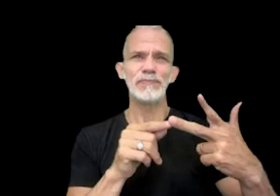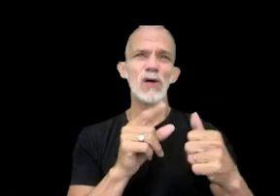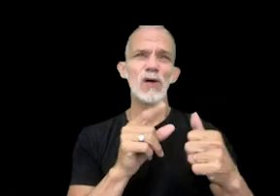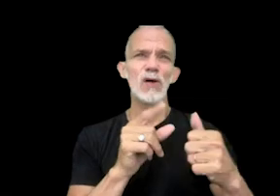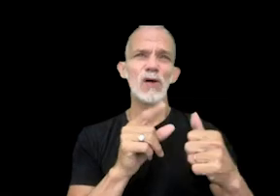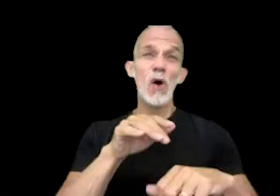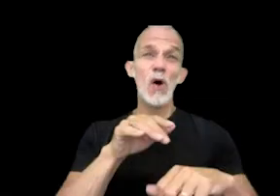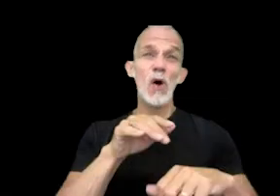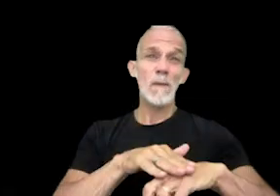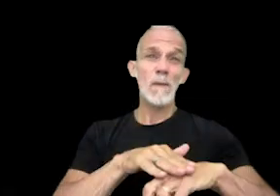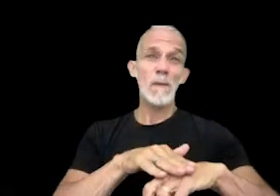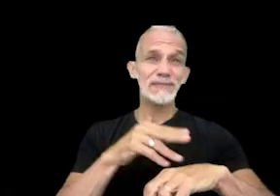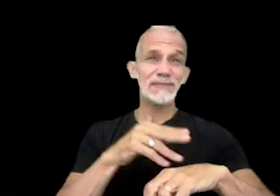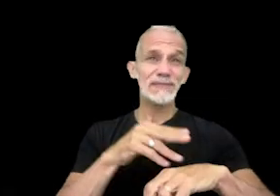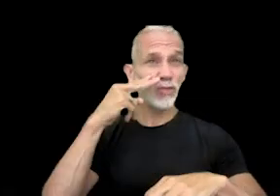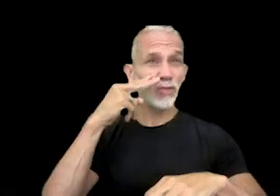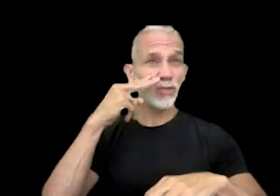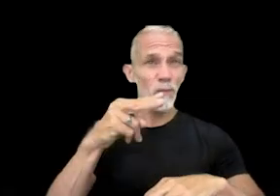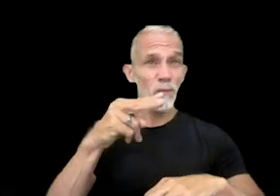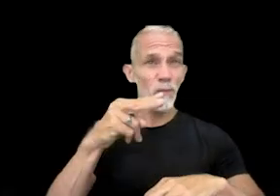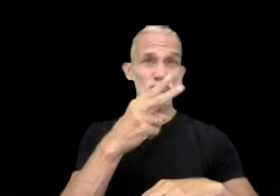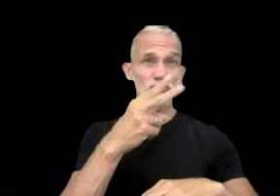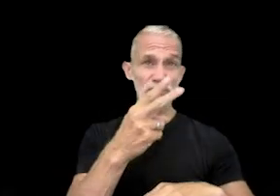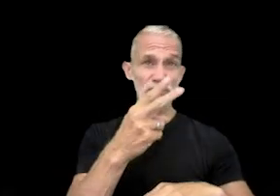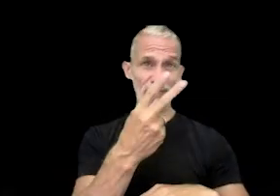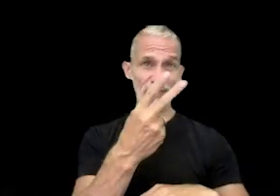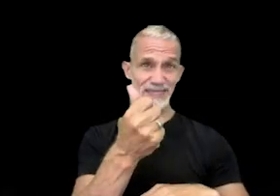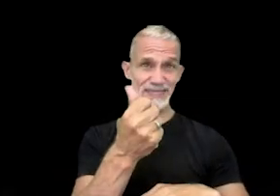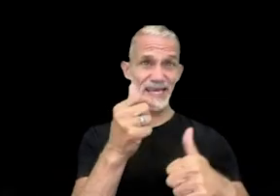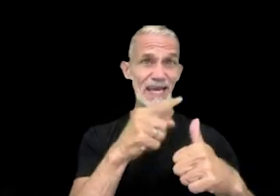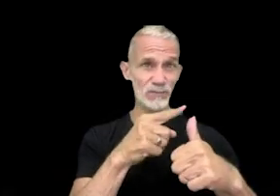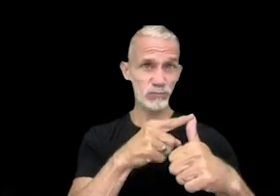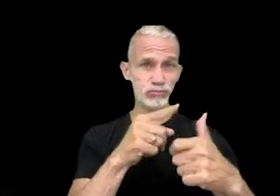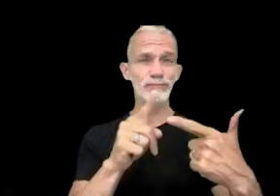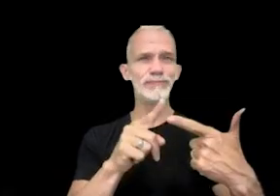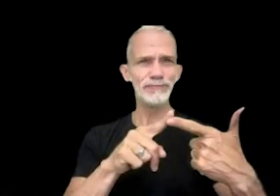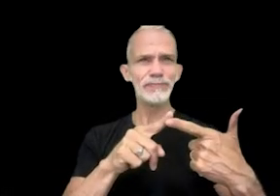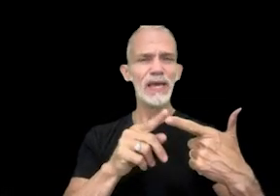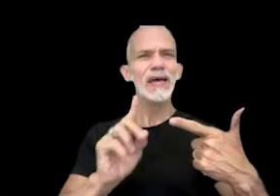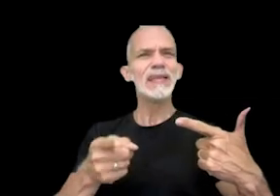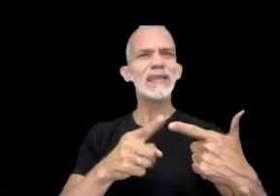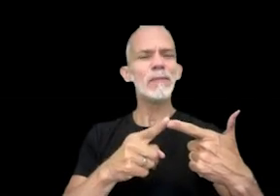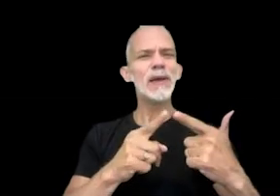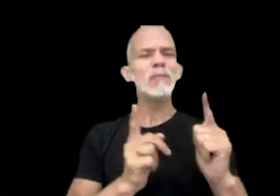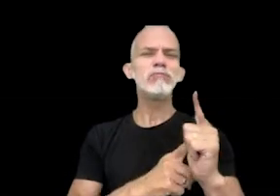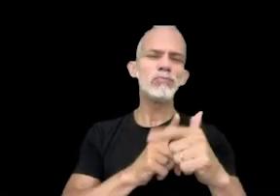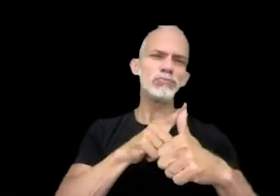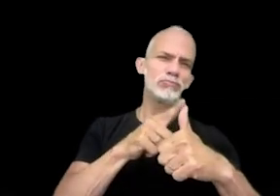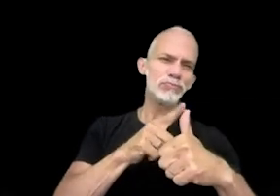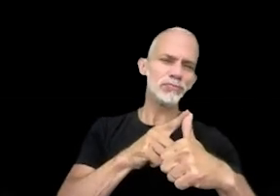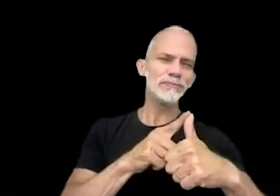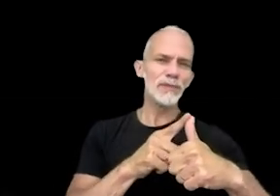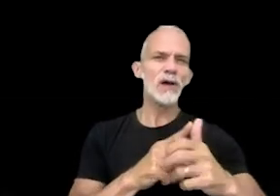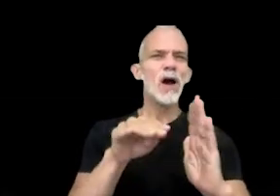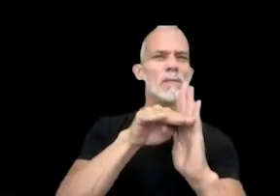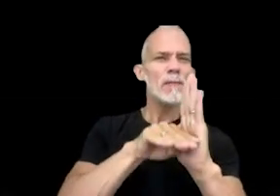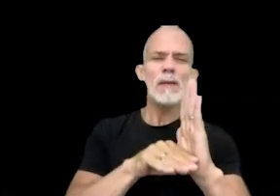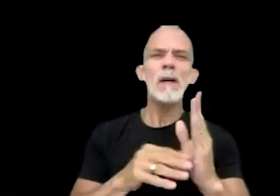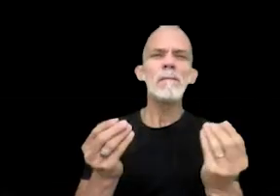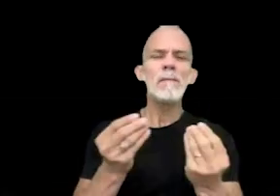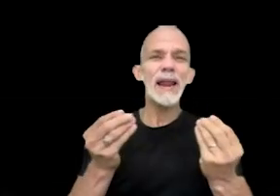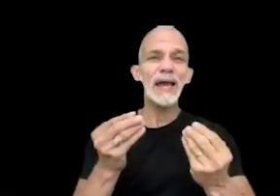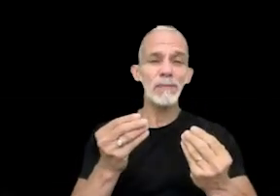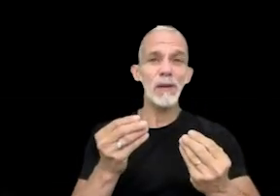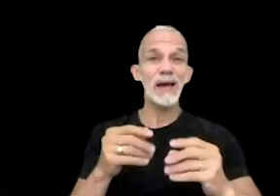Base 2226, la cual estableció ciertos requisitos, condiciones para obtener